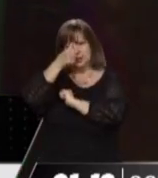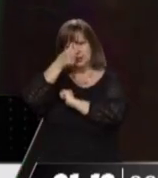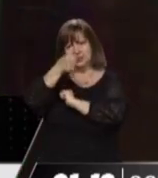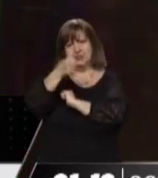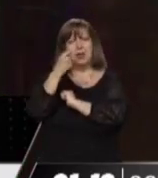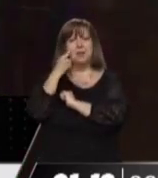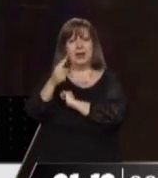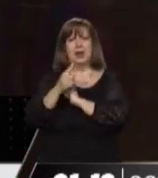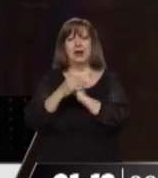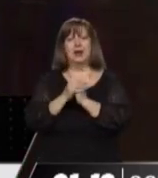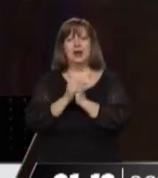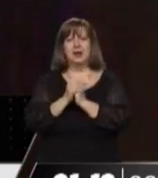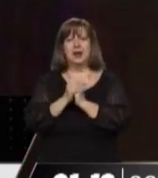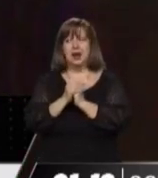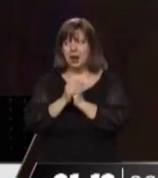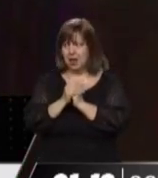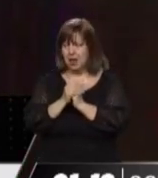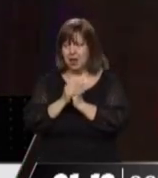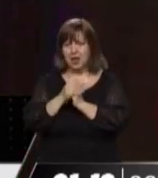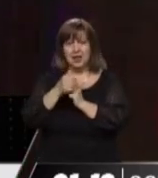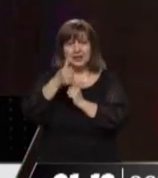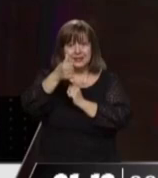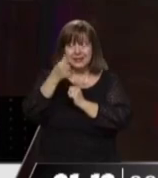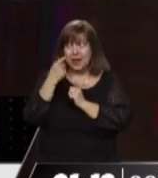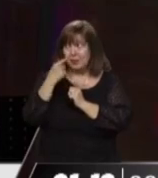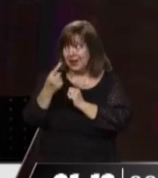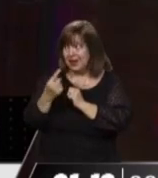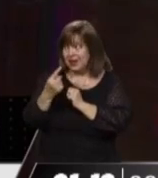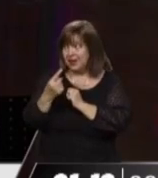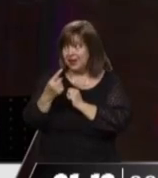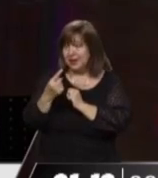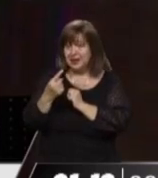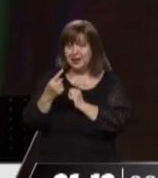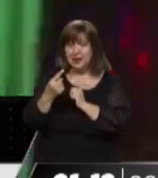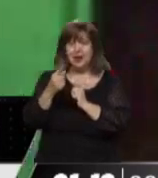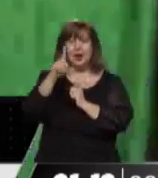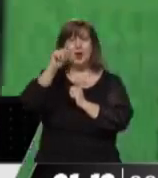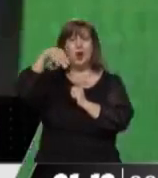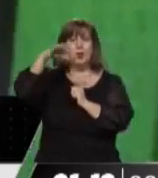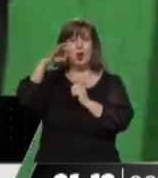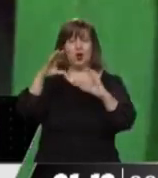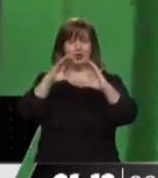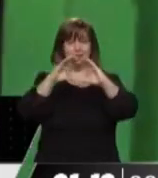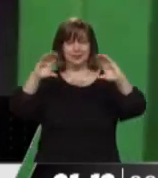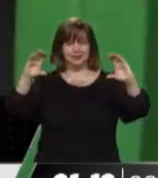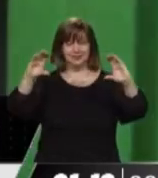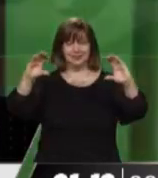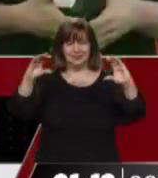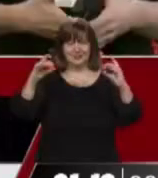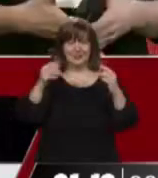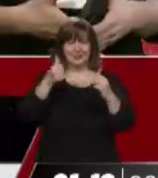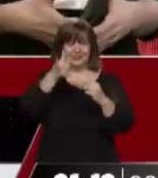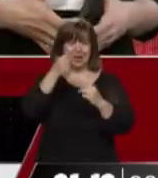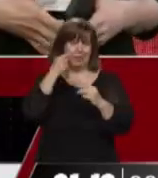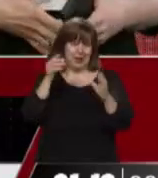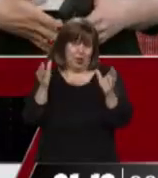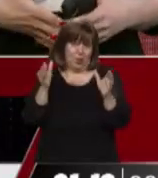Sí. 6.000 pesos con la pinta, o sea, es plata. Sí, Sofi, te escuchamos. Sí, le quería